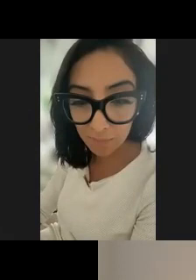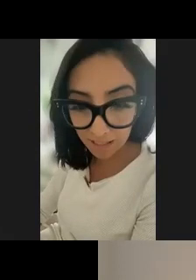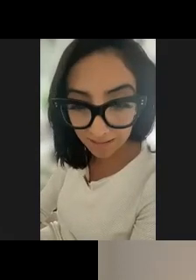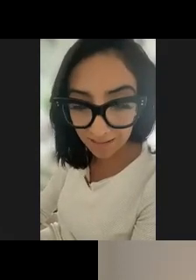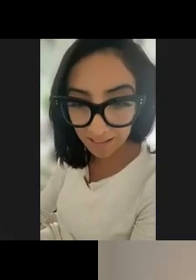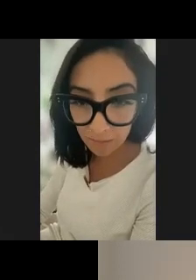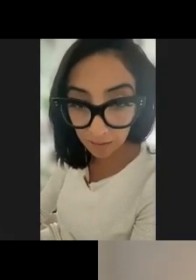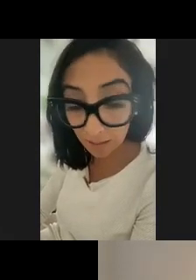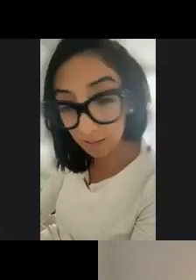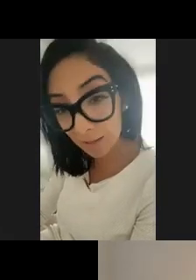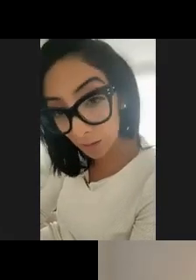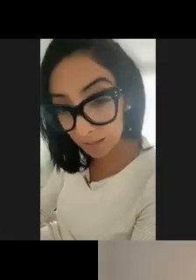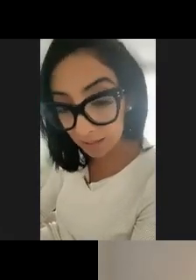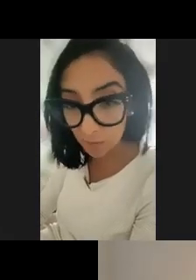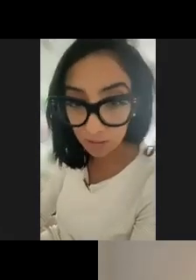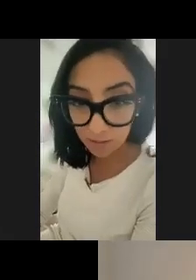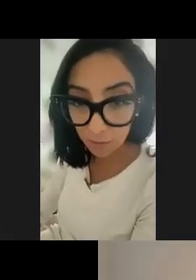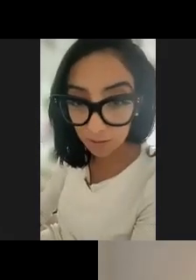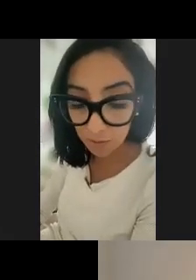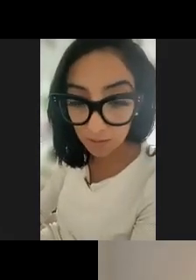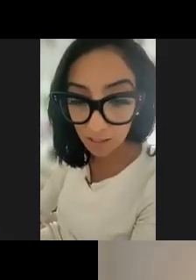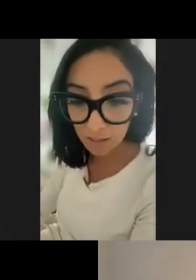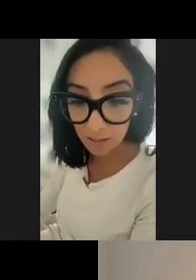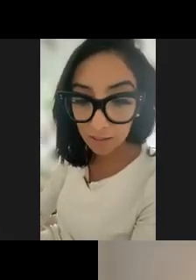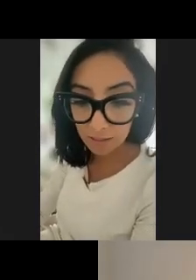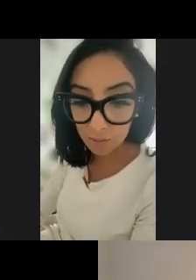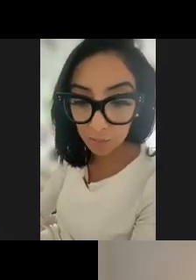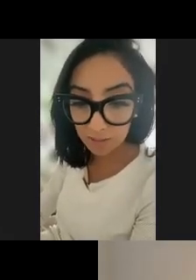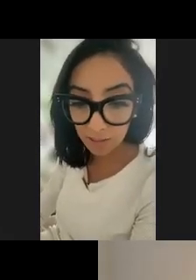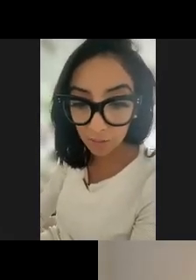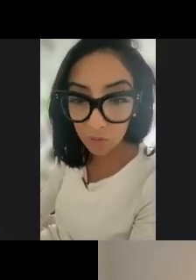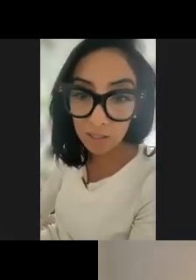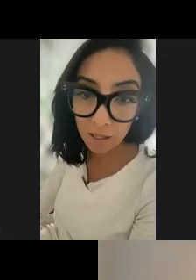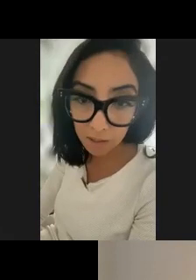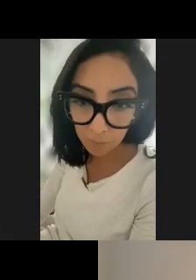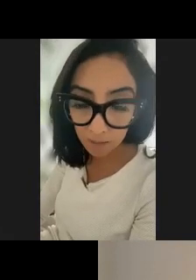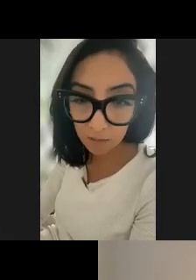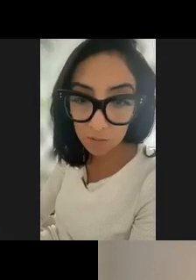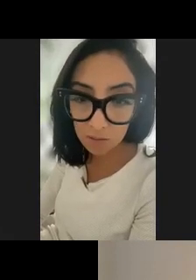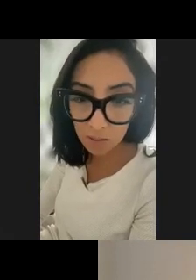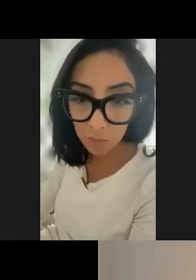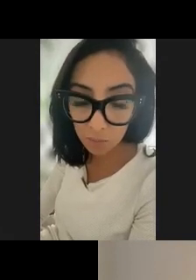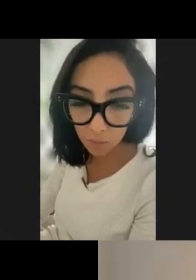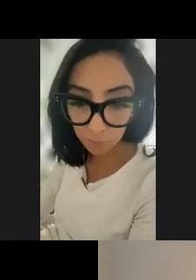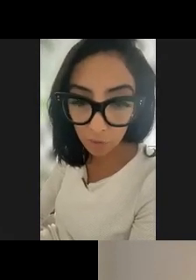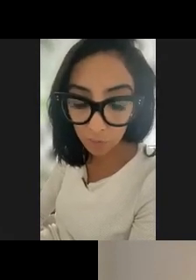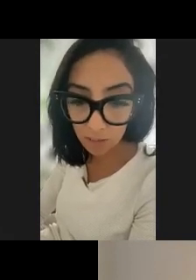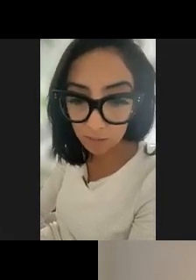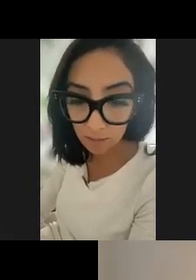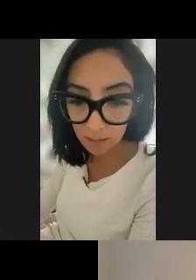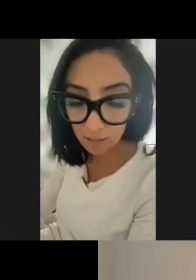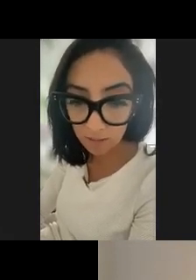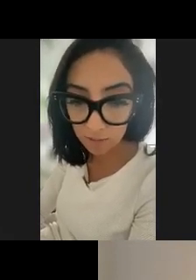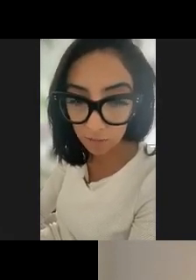acción de animalistas independientes o registrados en la asociación civil, pues me parece que no es el camino. Entonces, yo voy